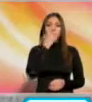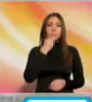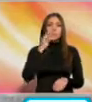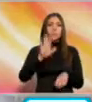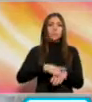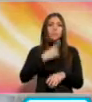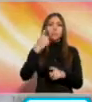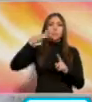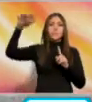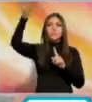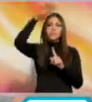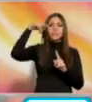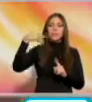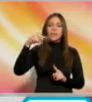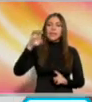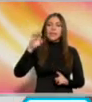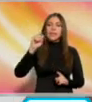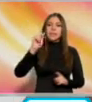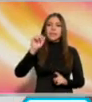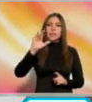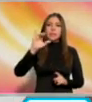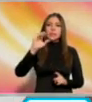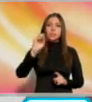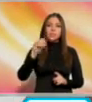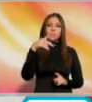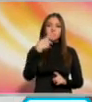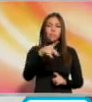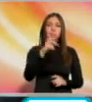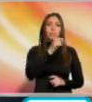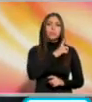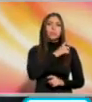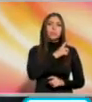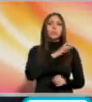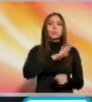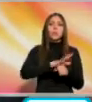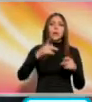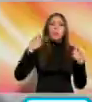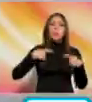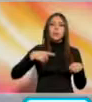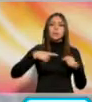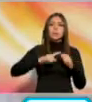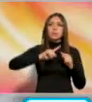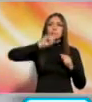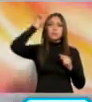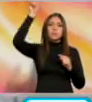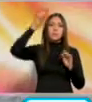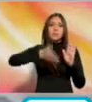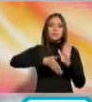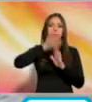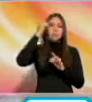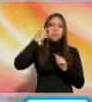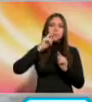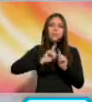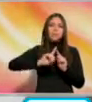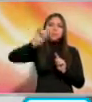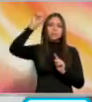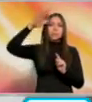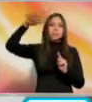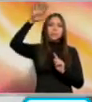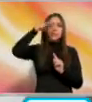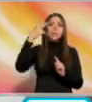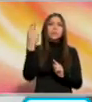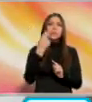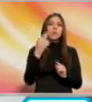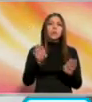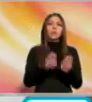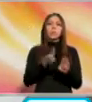o sea, el espacio, las agencias espaciales no solo se dedican a mandar sujetos al espacio. Para que un sujeto llegue al espacio, necesitamos pasar